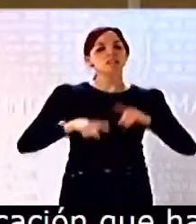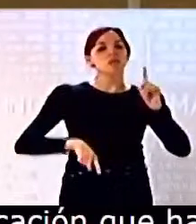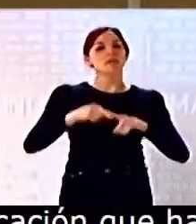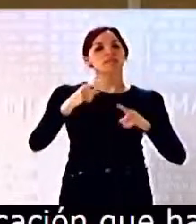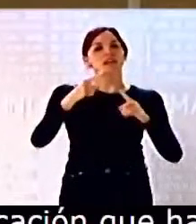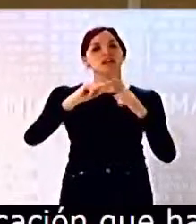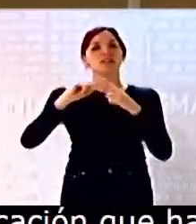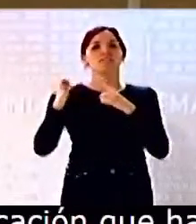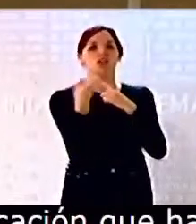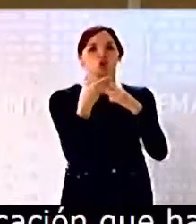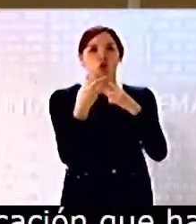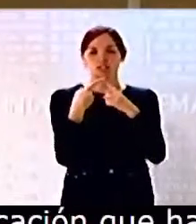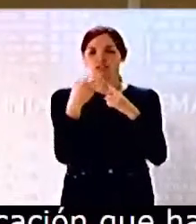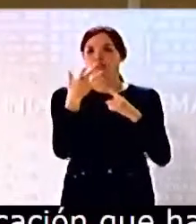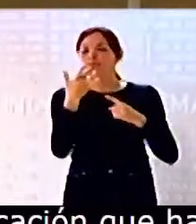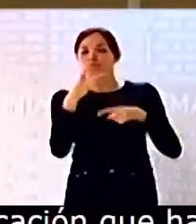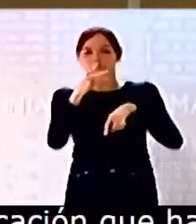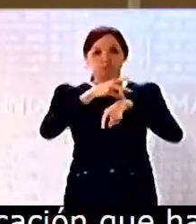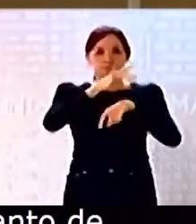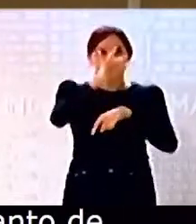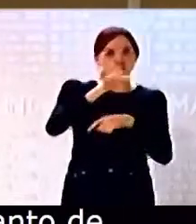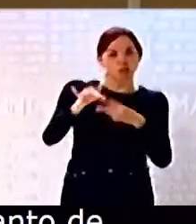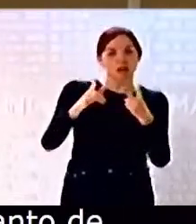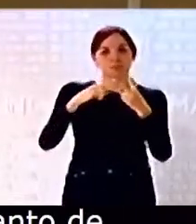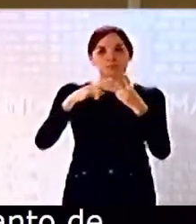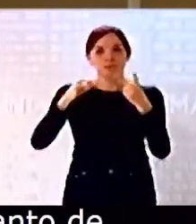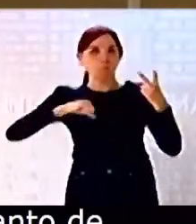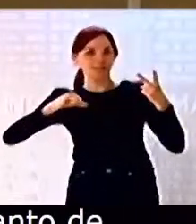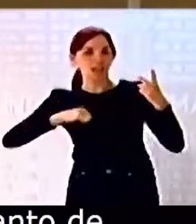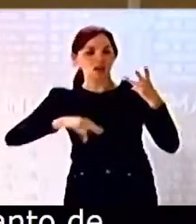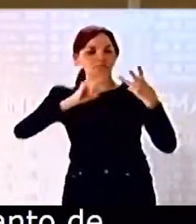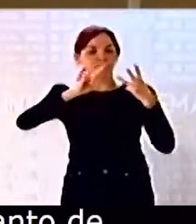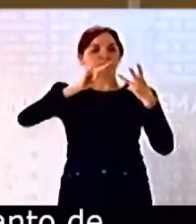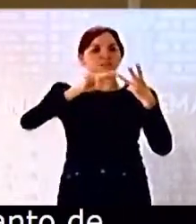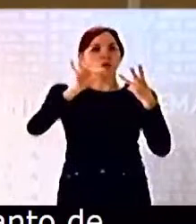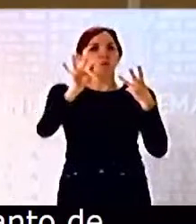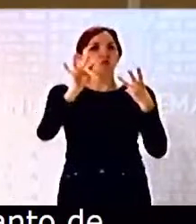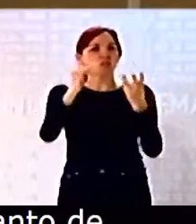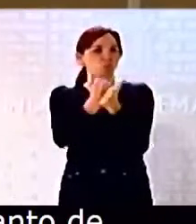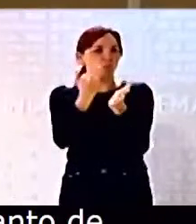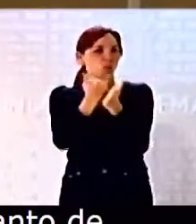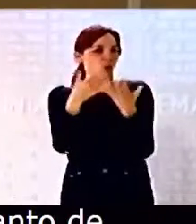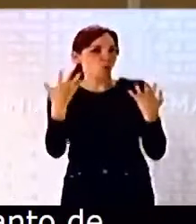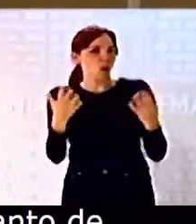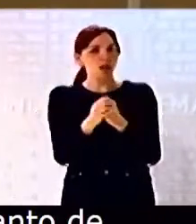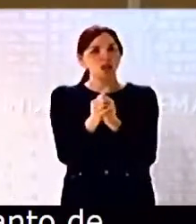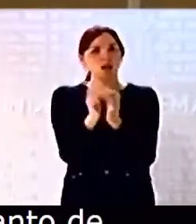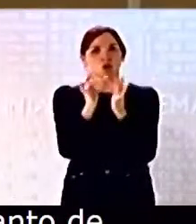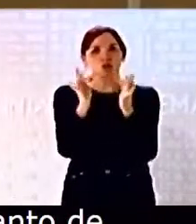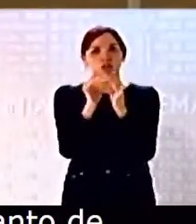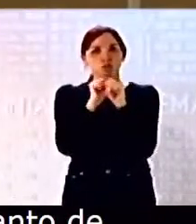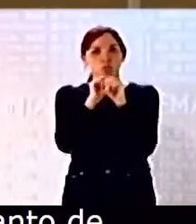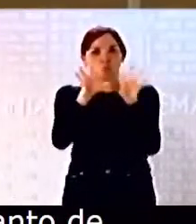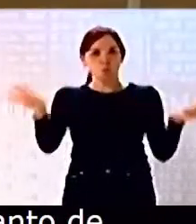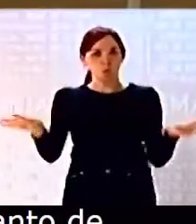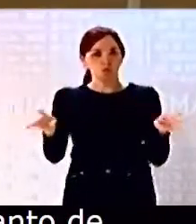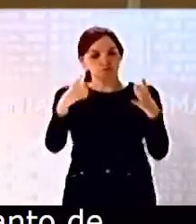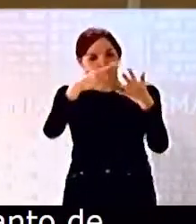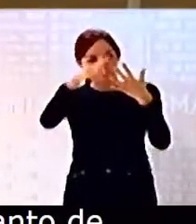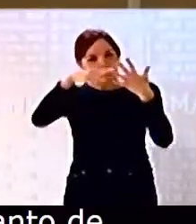indicadores tanto de incidencia, de ocupación, de positividad, de trazabilidad y otra serie de